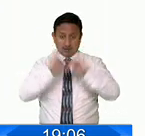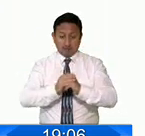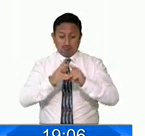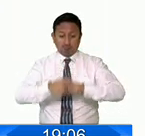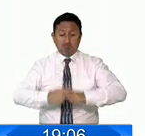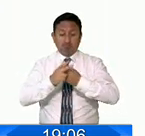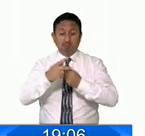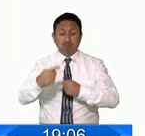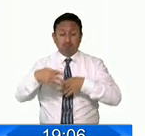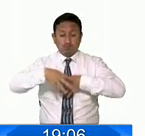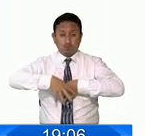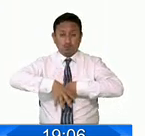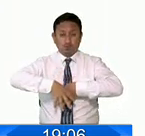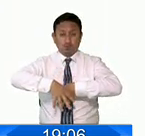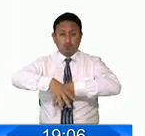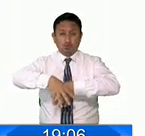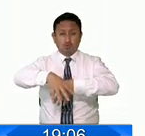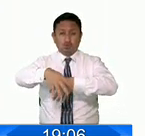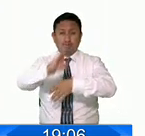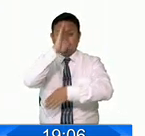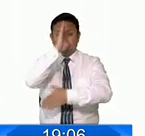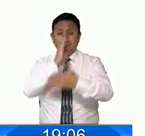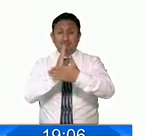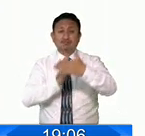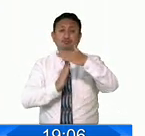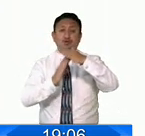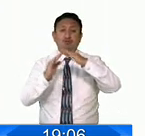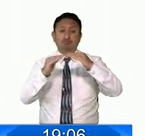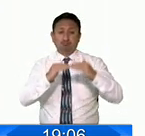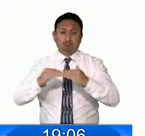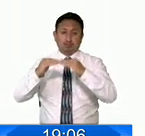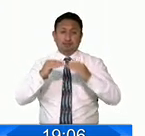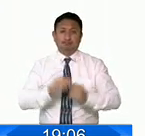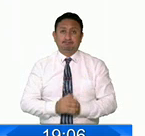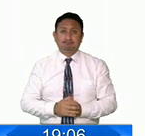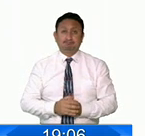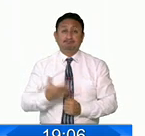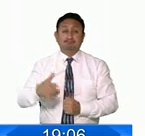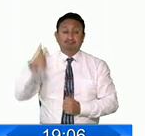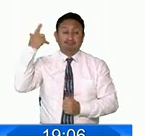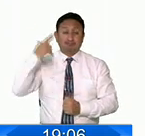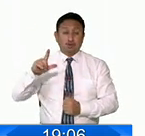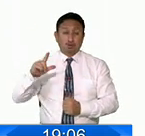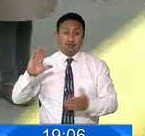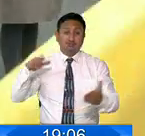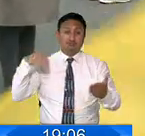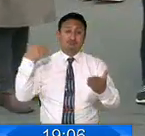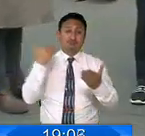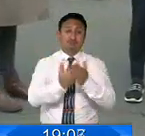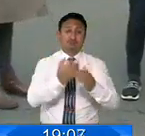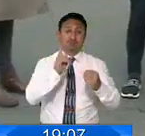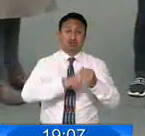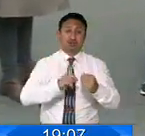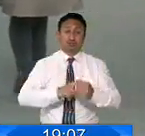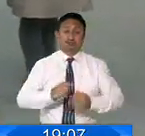como la Gran Marcha por la Paz en Democracia, desde la provincia de Loja hasta la ciudad de Quito. Informó Javier Rosero.